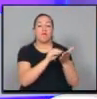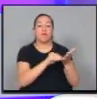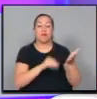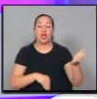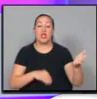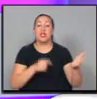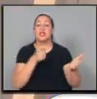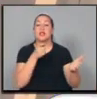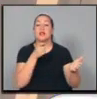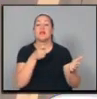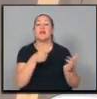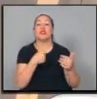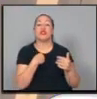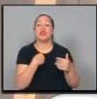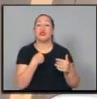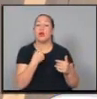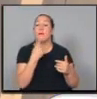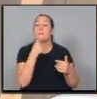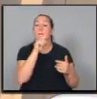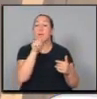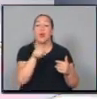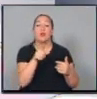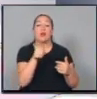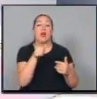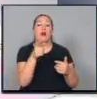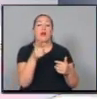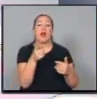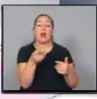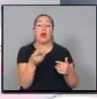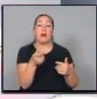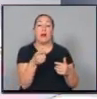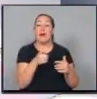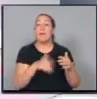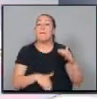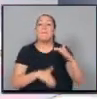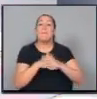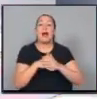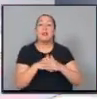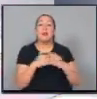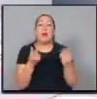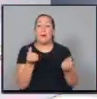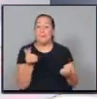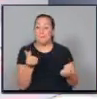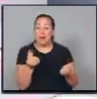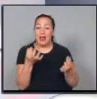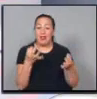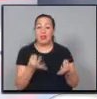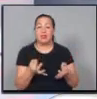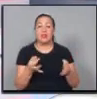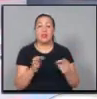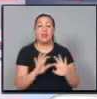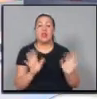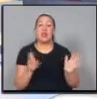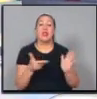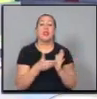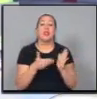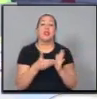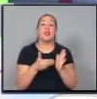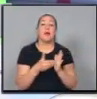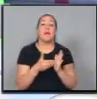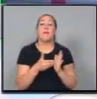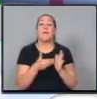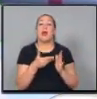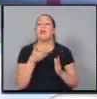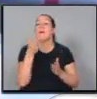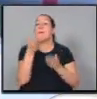Entonces, pero yo le preguntaba cuál era y el máximo que tenían de plata destinado para eso, y mi idea es según la demanda. Toda la demanda que